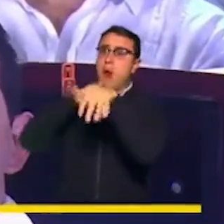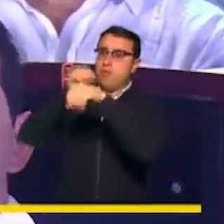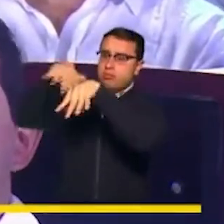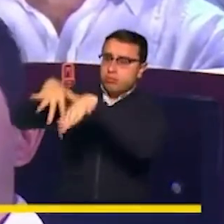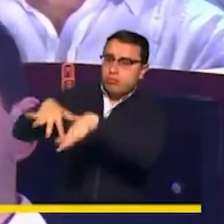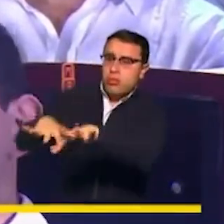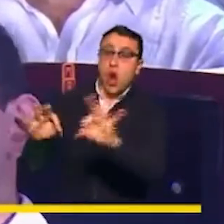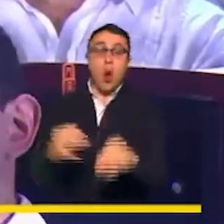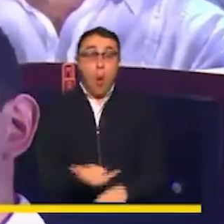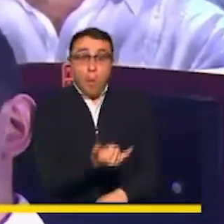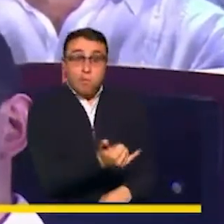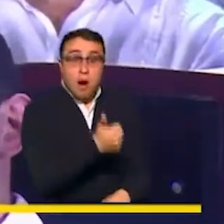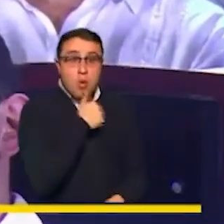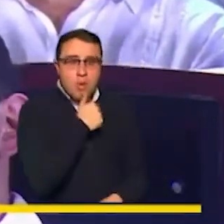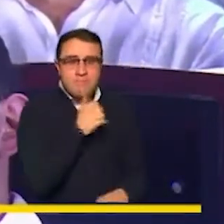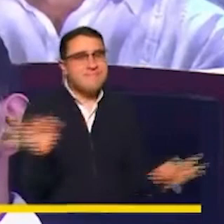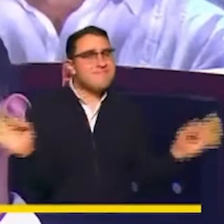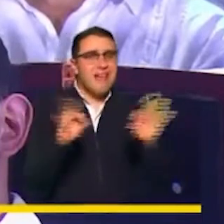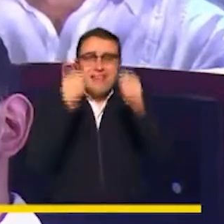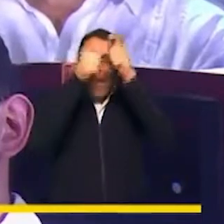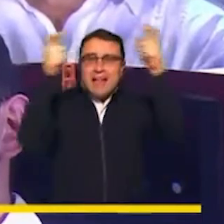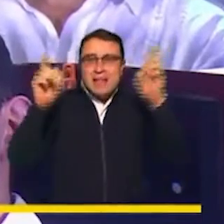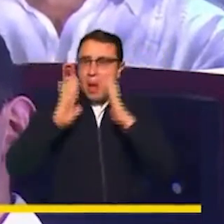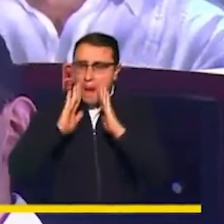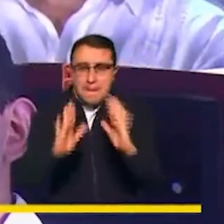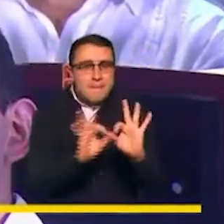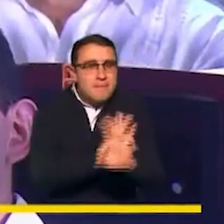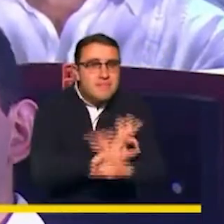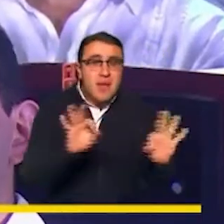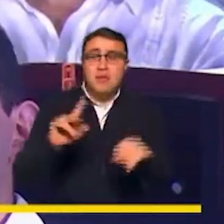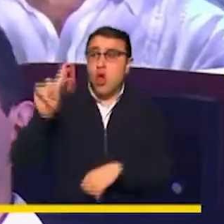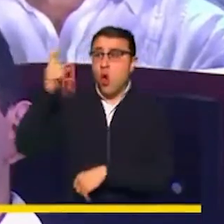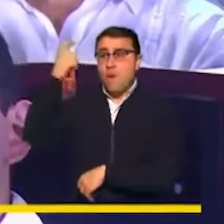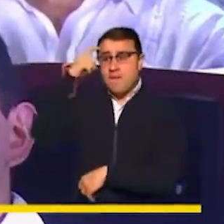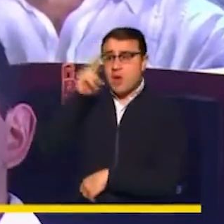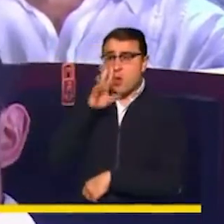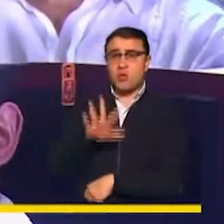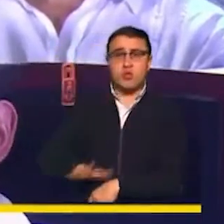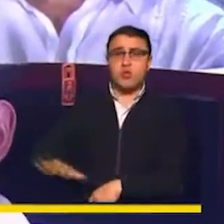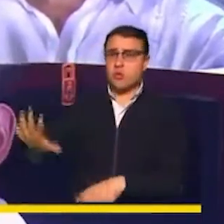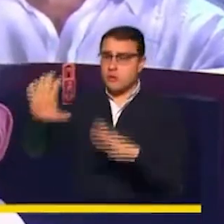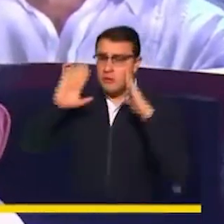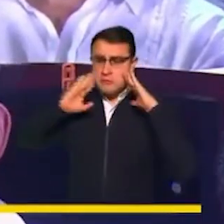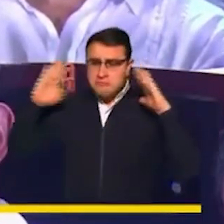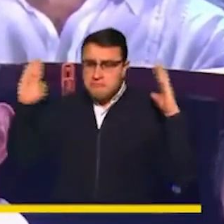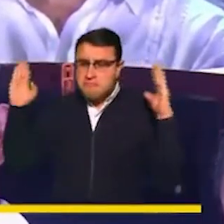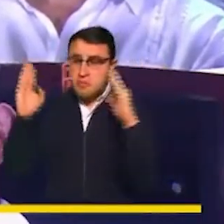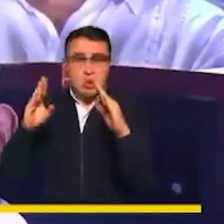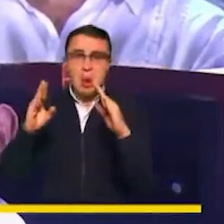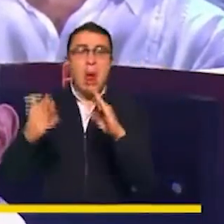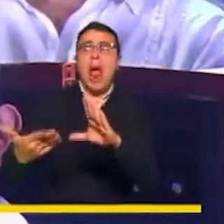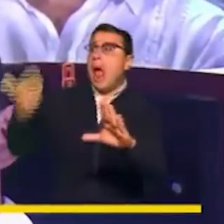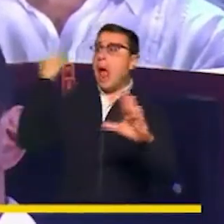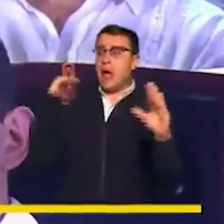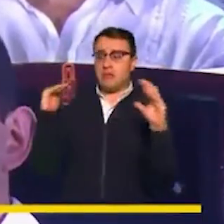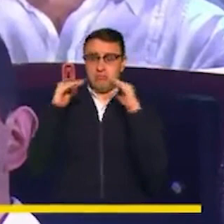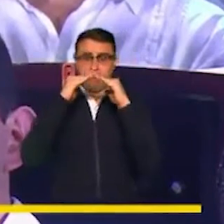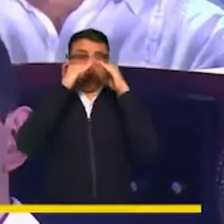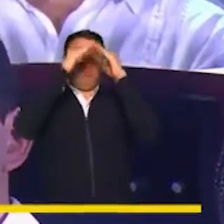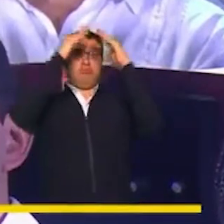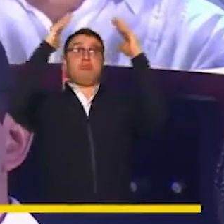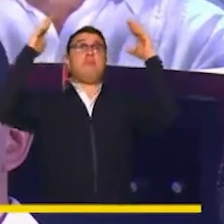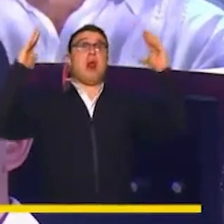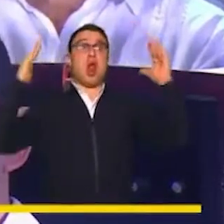pozos. Es porque no ha habido una mirada del gobierno nacional encerrado en el Palacio Dorado